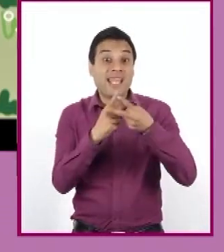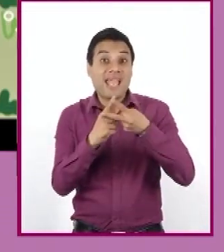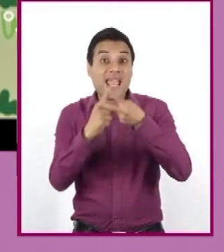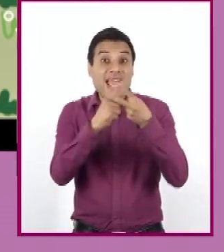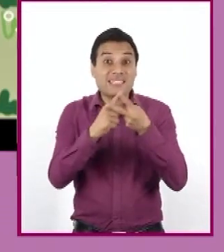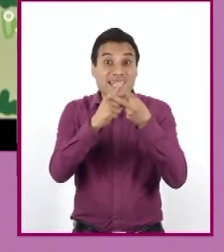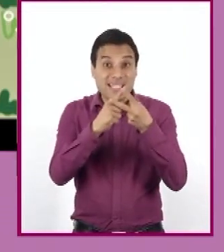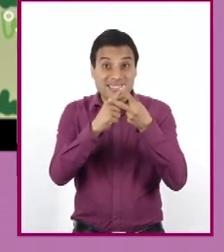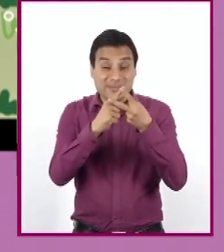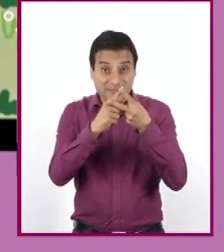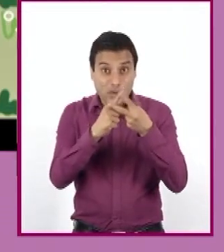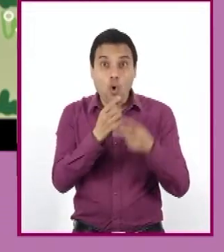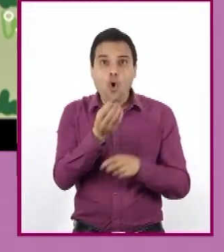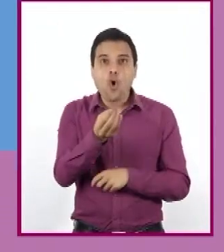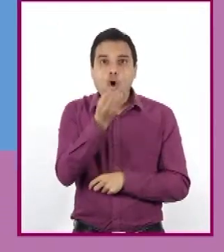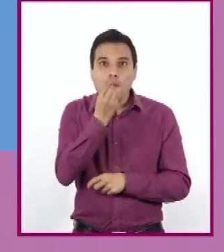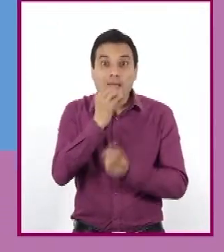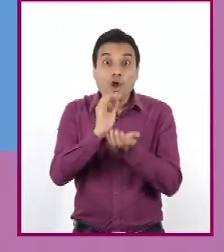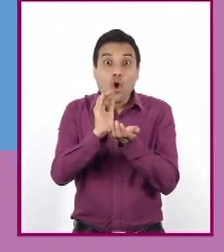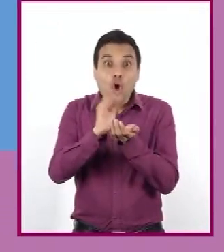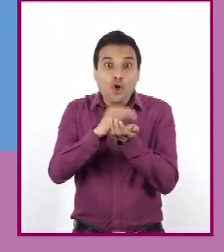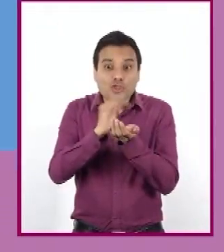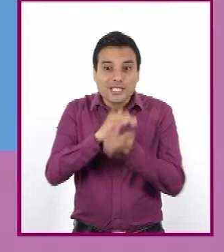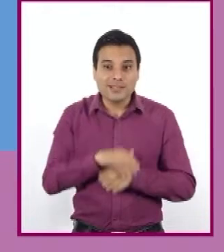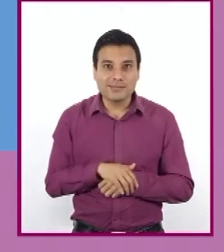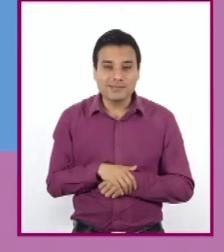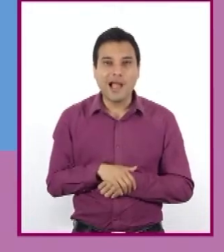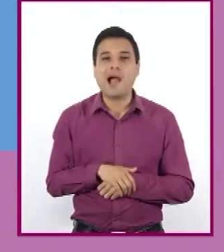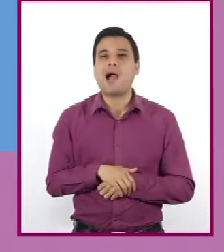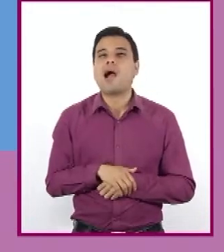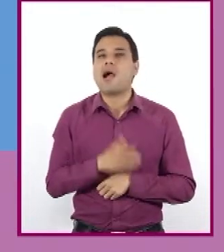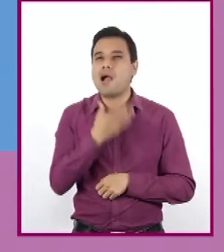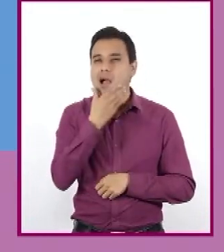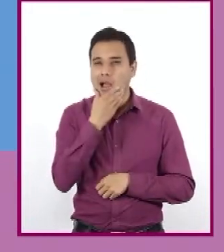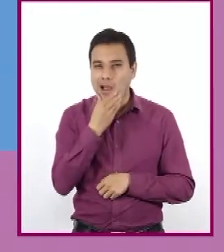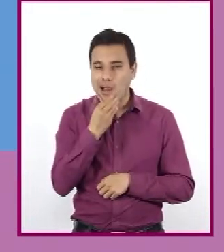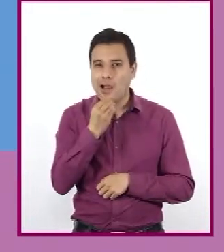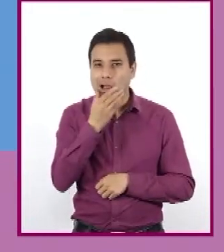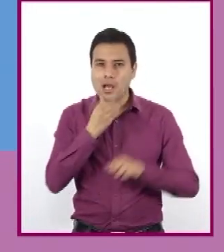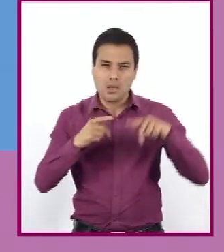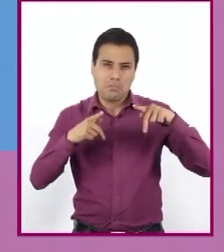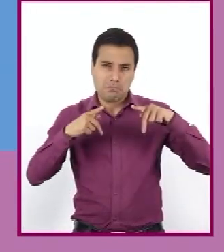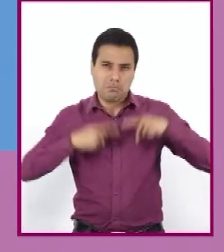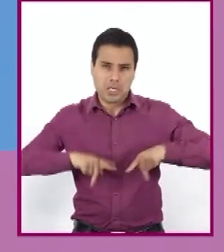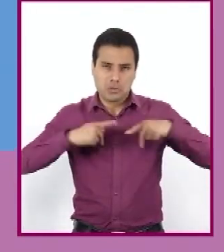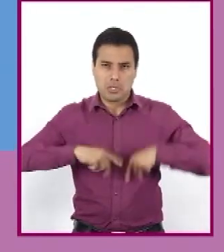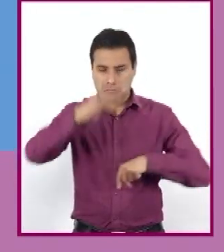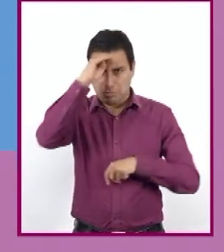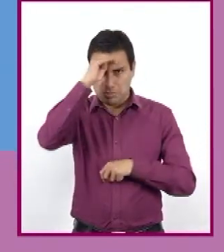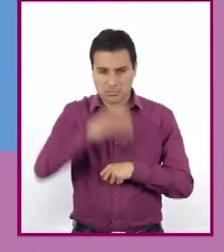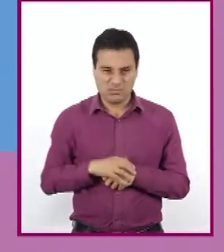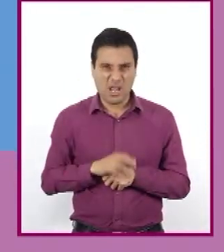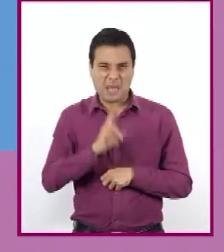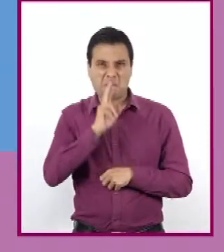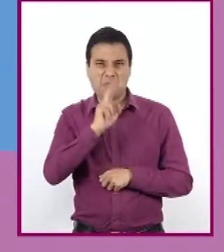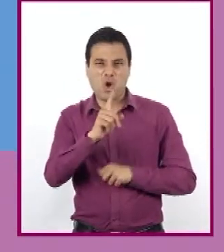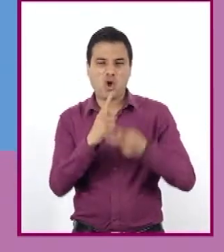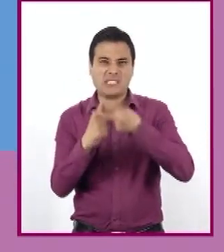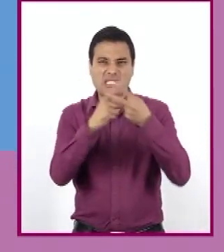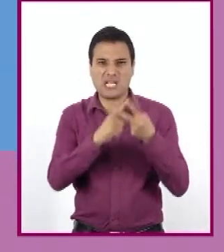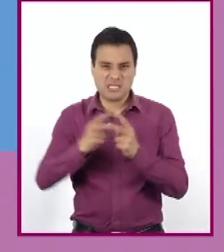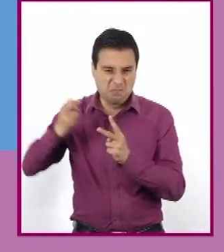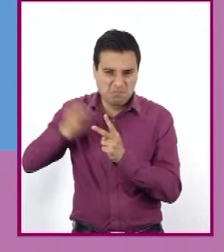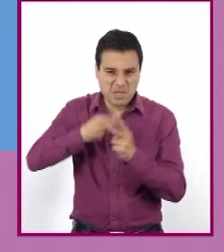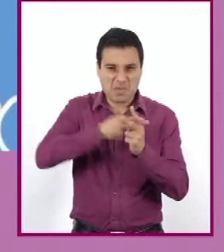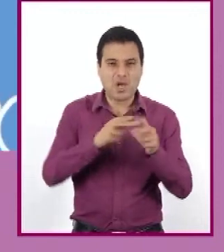se alimentaban de las ostras. Con la idea de acabar con el depredador, los pescadores decidieron deshacerse de las estrellas de mar,